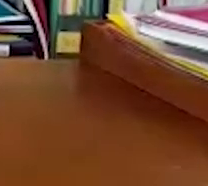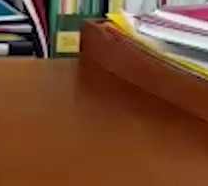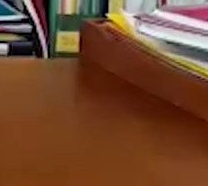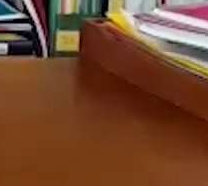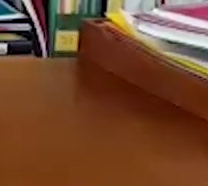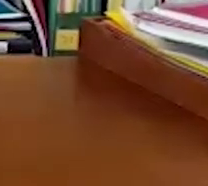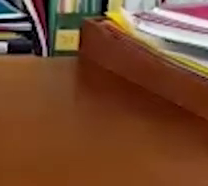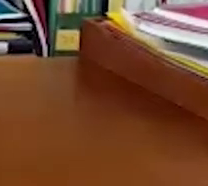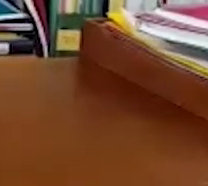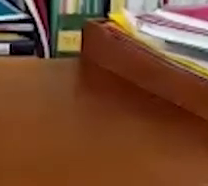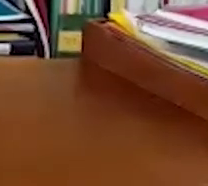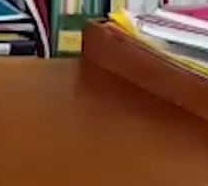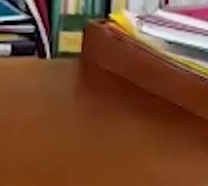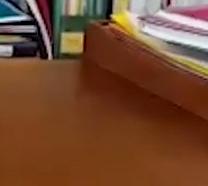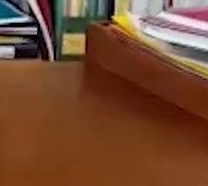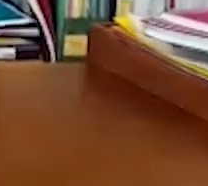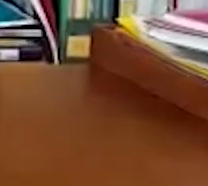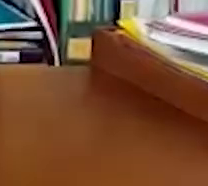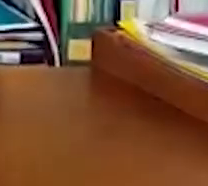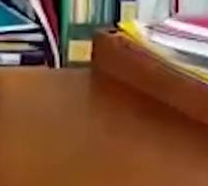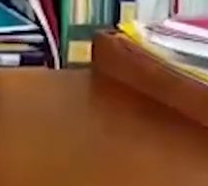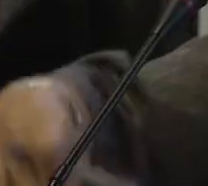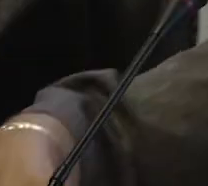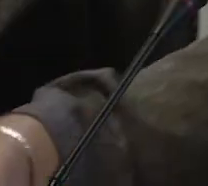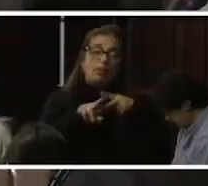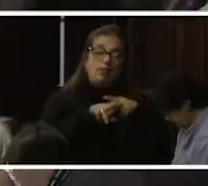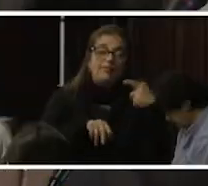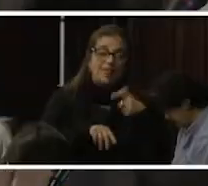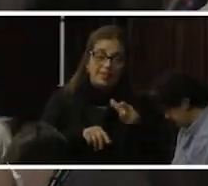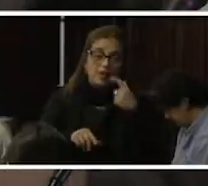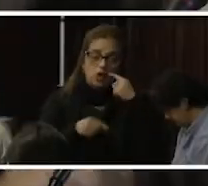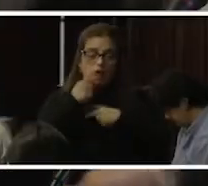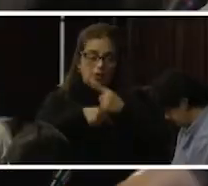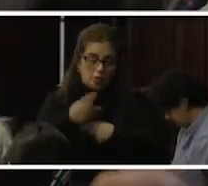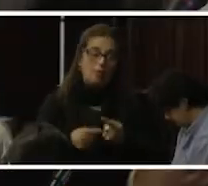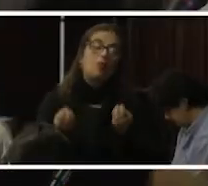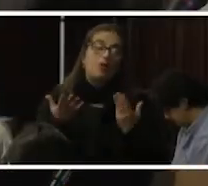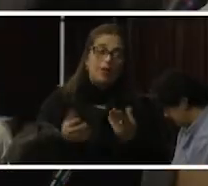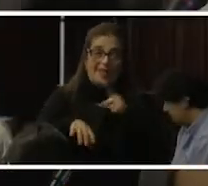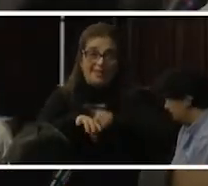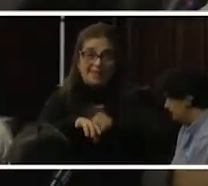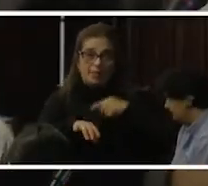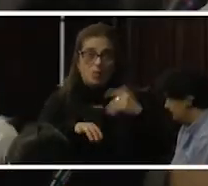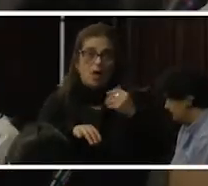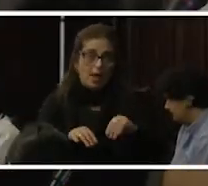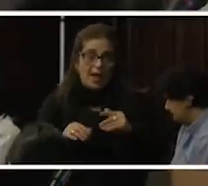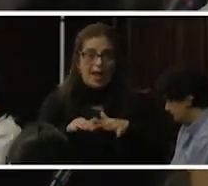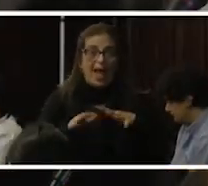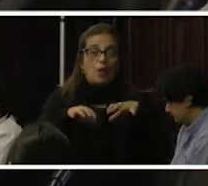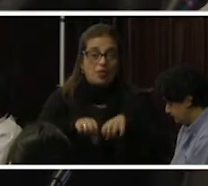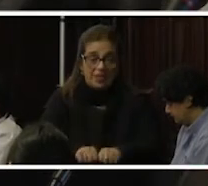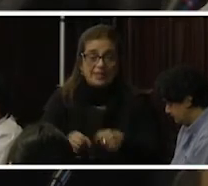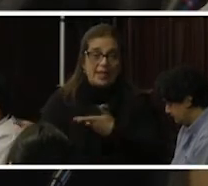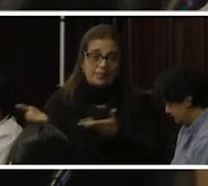further work on this issue. Thank you very much. Seguimos avanzando por razones del tiempo de la audiencia. Doy